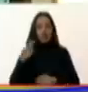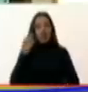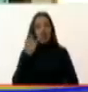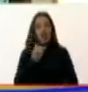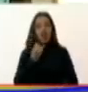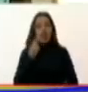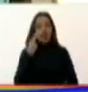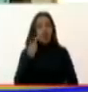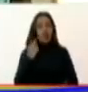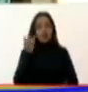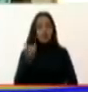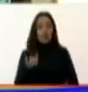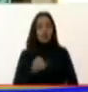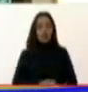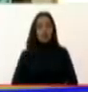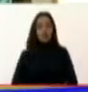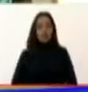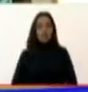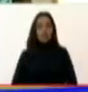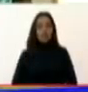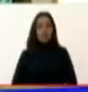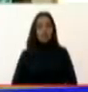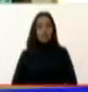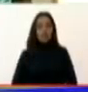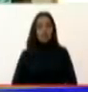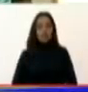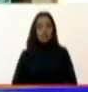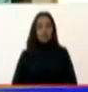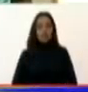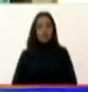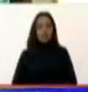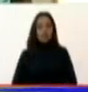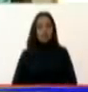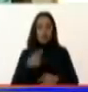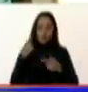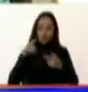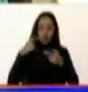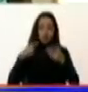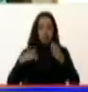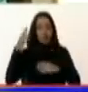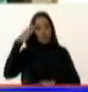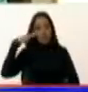Honduras, Italia, Mali, México, Nicaragua, Nicaragüita,